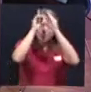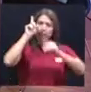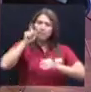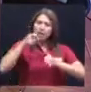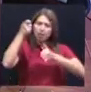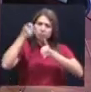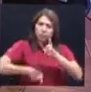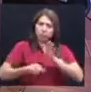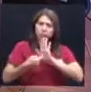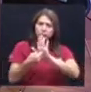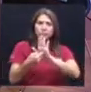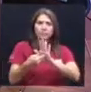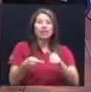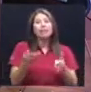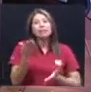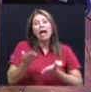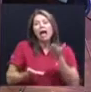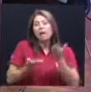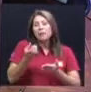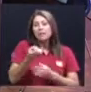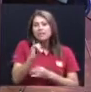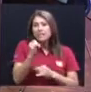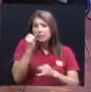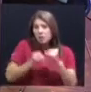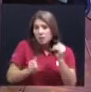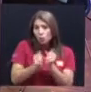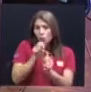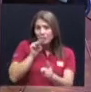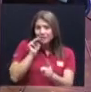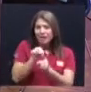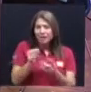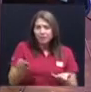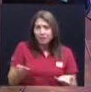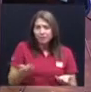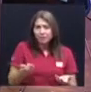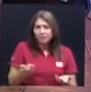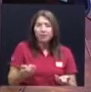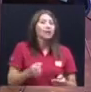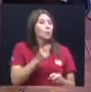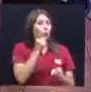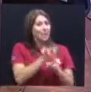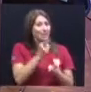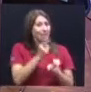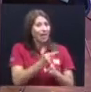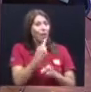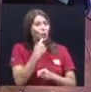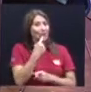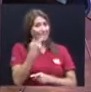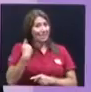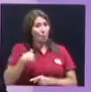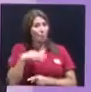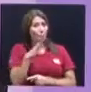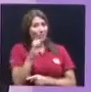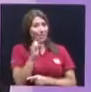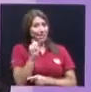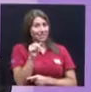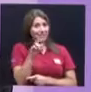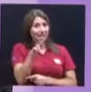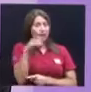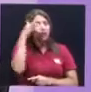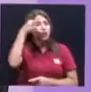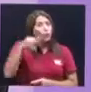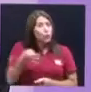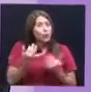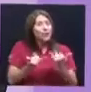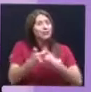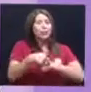tal vez si cerramos un poco con un mensaje sí muy muy acertado lo que plantea César y yo creo que en este momento Esto va más allá de